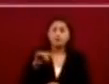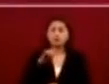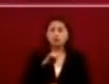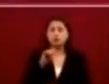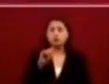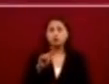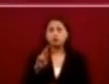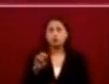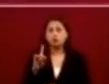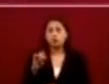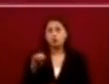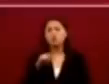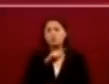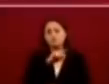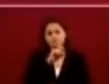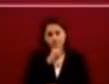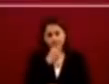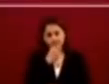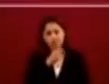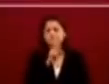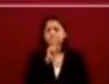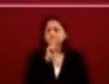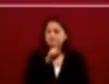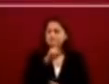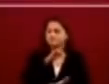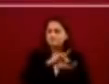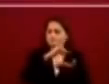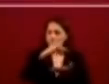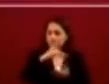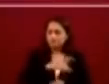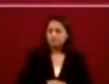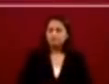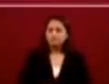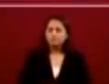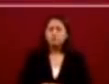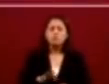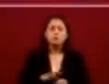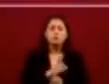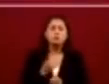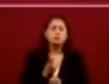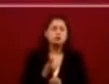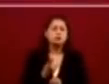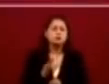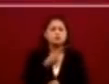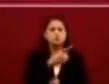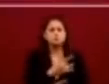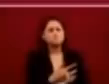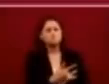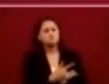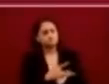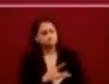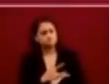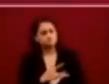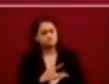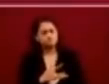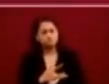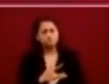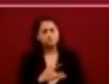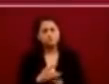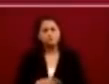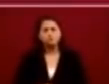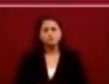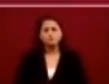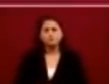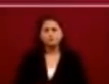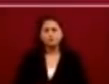en el sentido de que respalda la política que